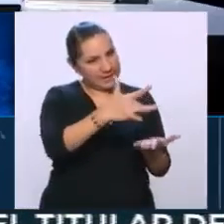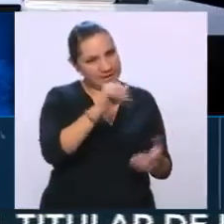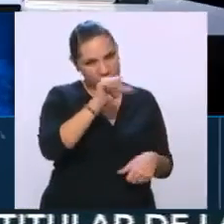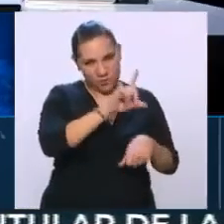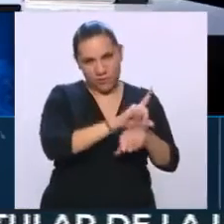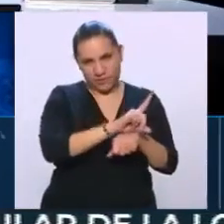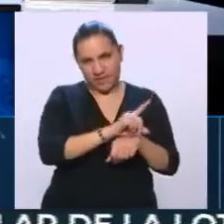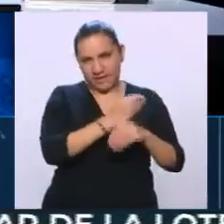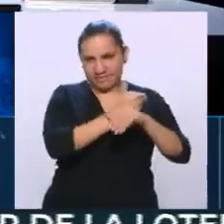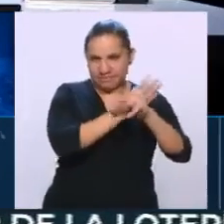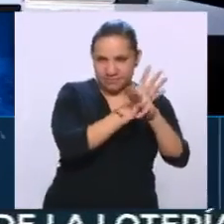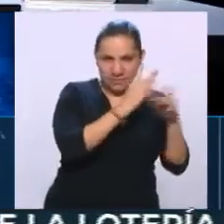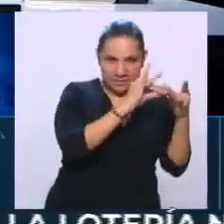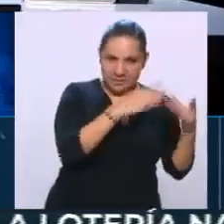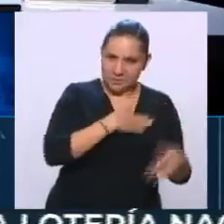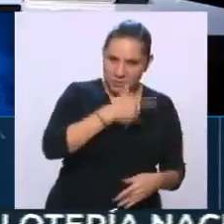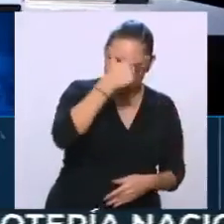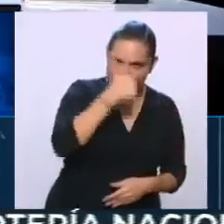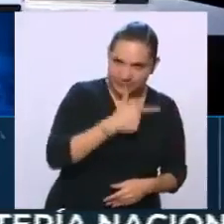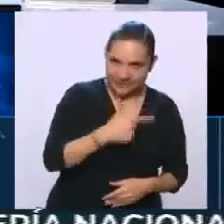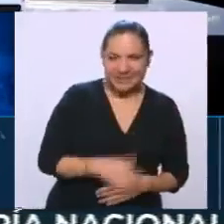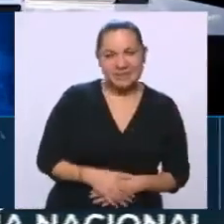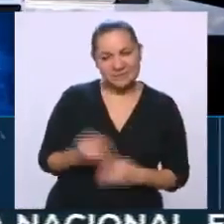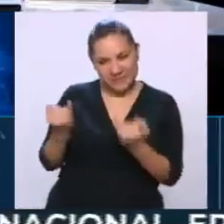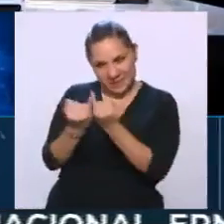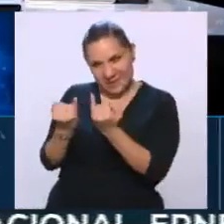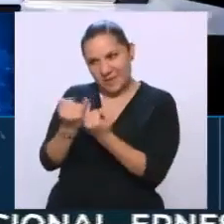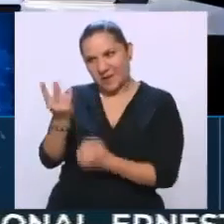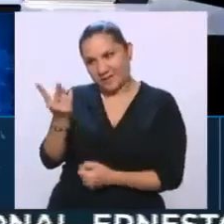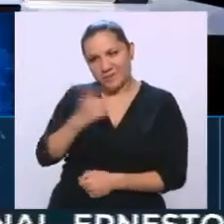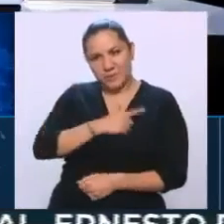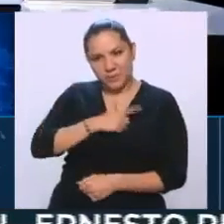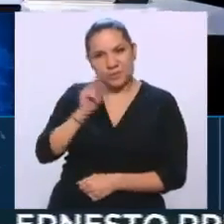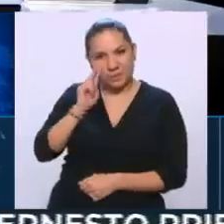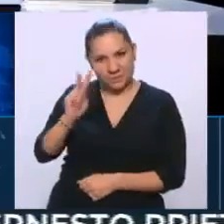mucho gusto verlos y saludarlos a los dos. Un abrazo. Igualmente, abrazo. Abrazote de regreso.